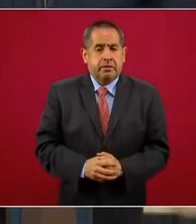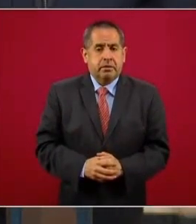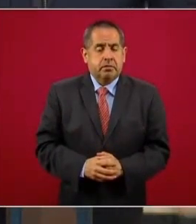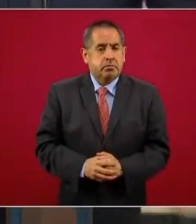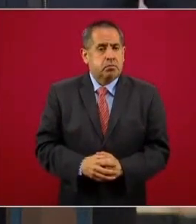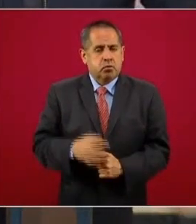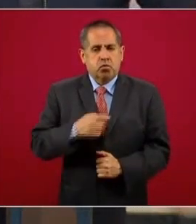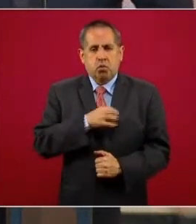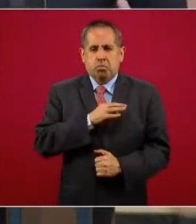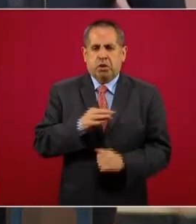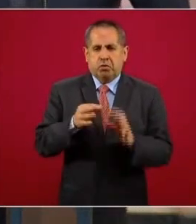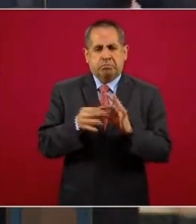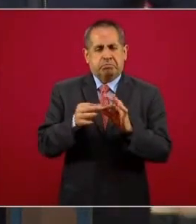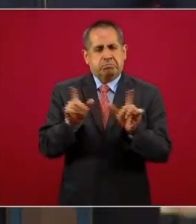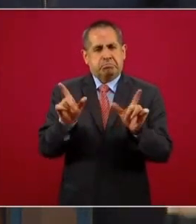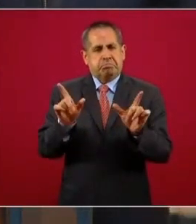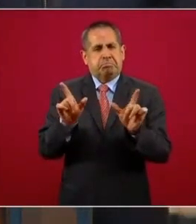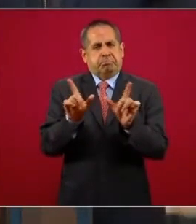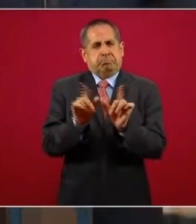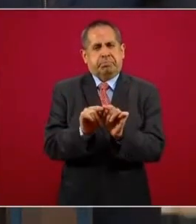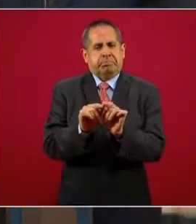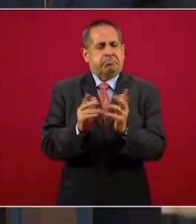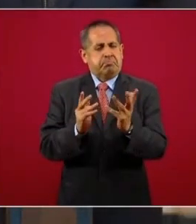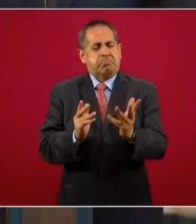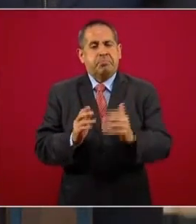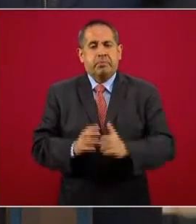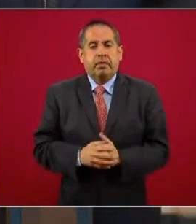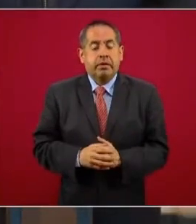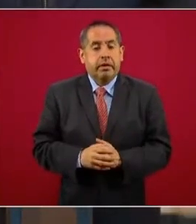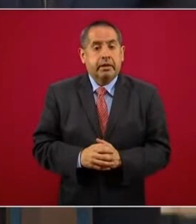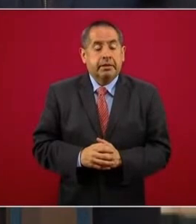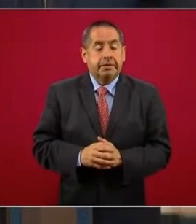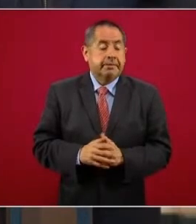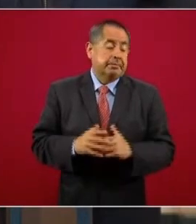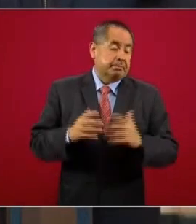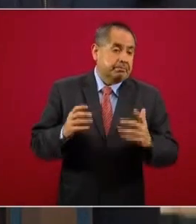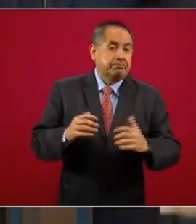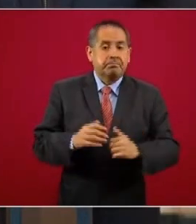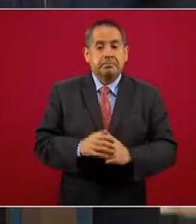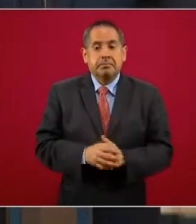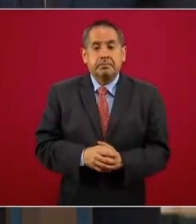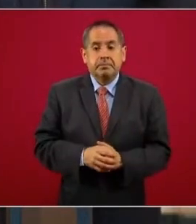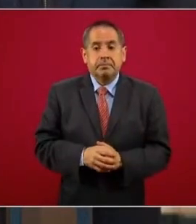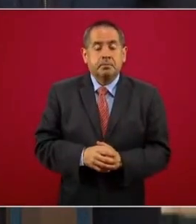ser breve gracias se dice que